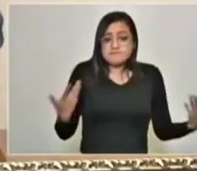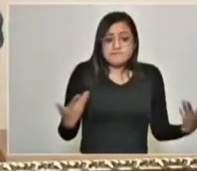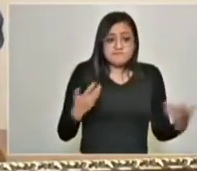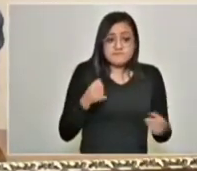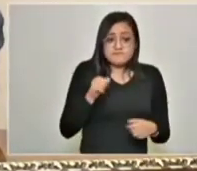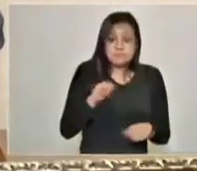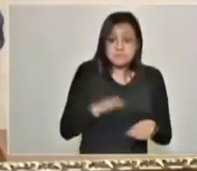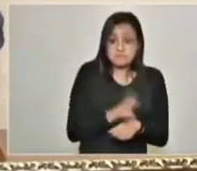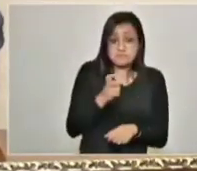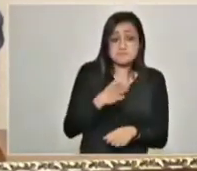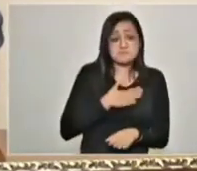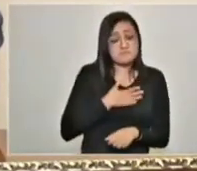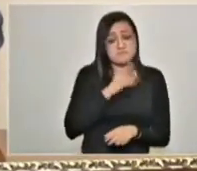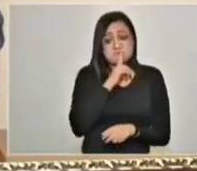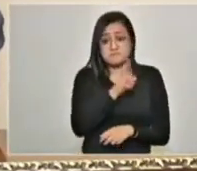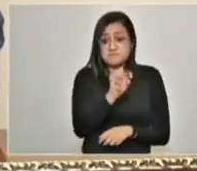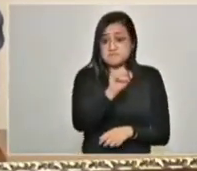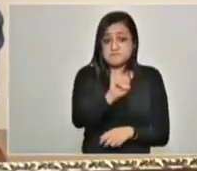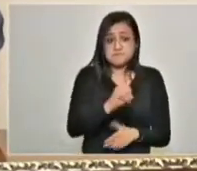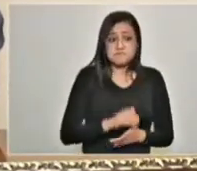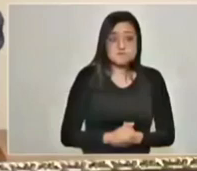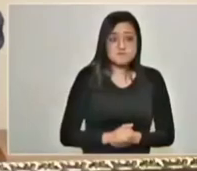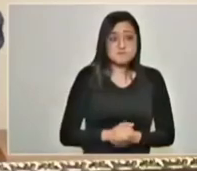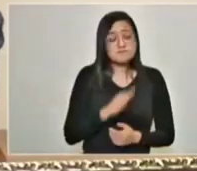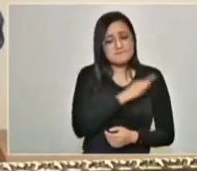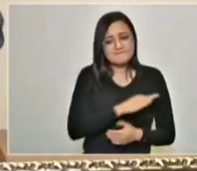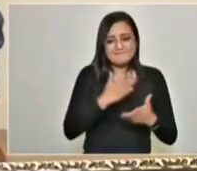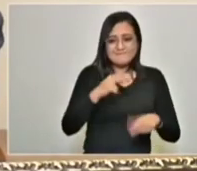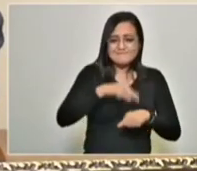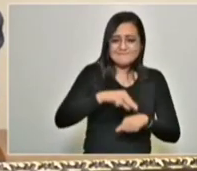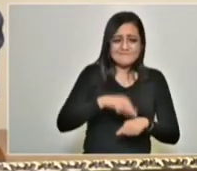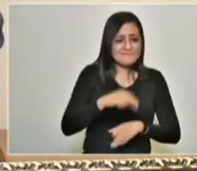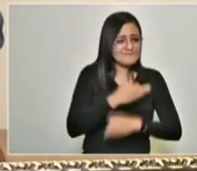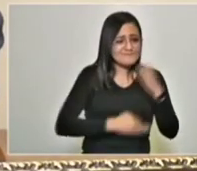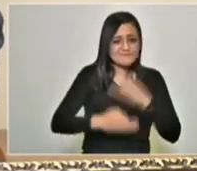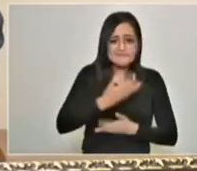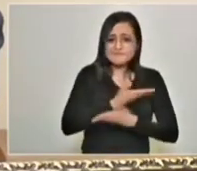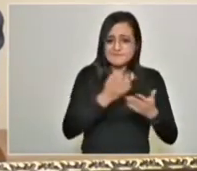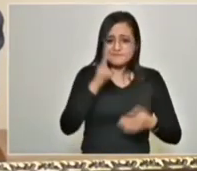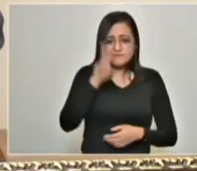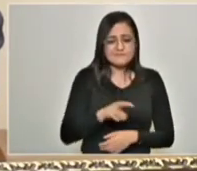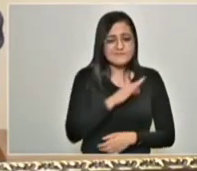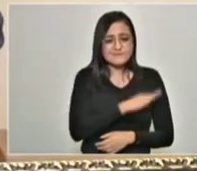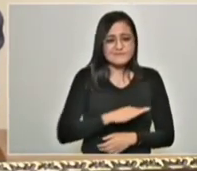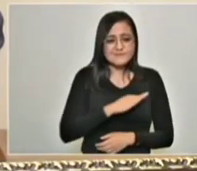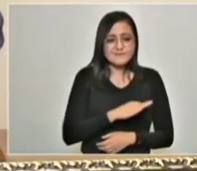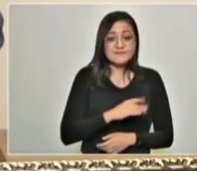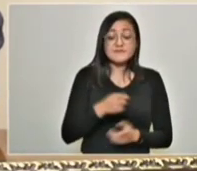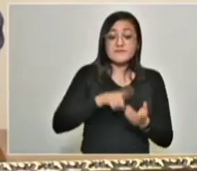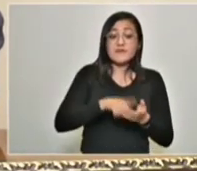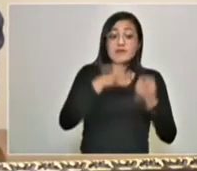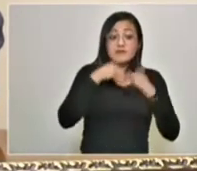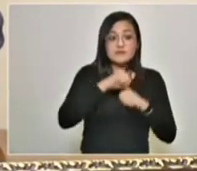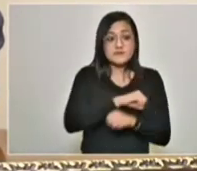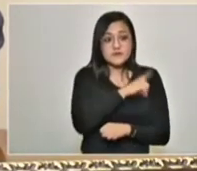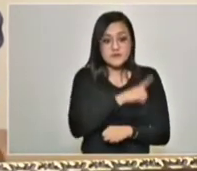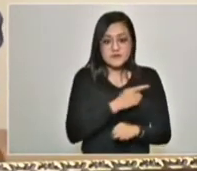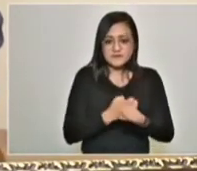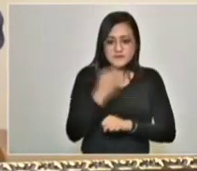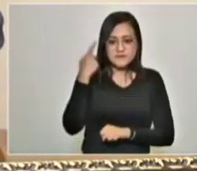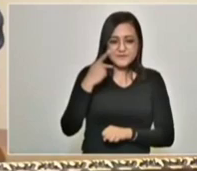por eso nosotros respondemos. Lo felicito, doctor. Los felicito a todos los del sistema de salud del Estado de